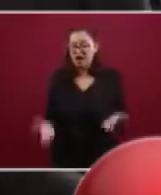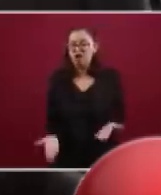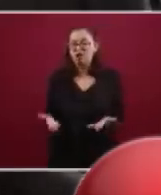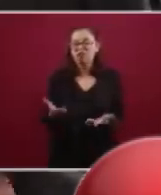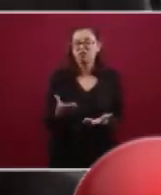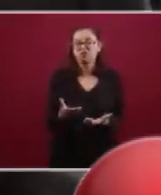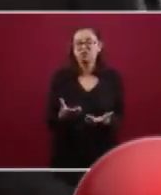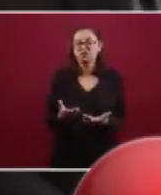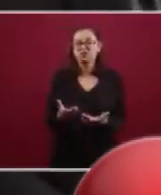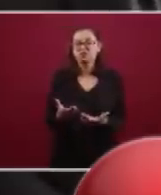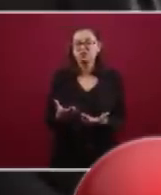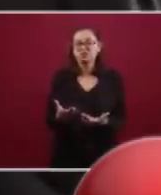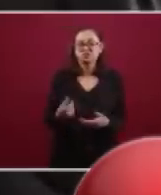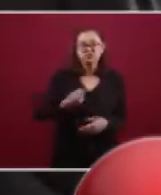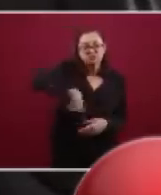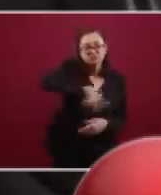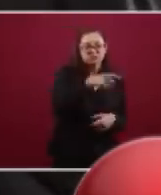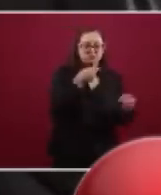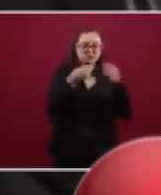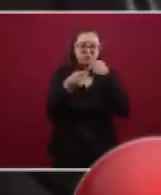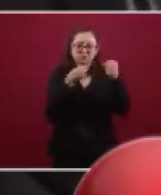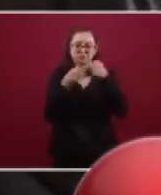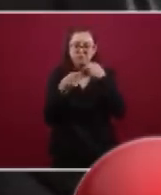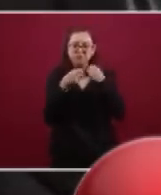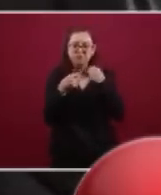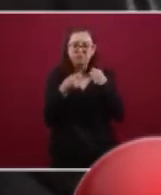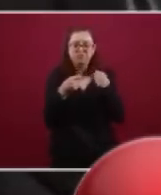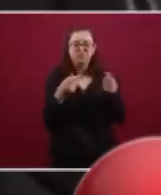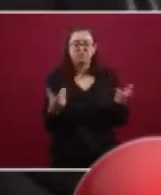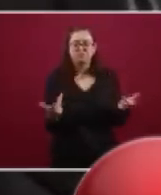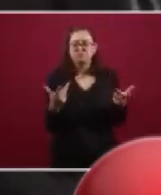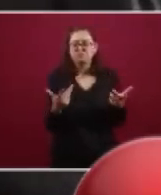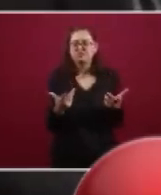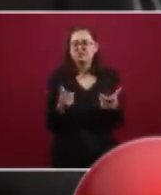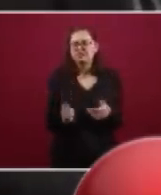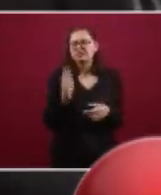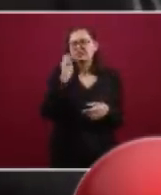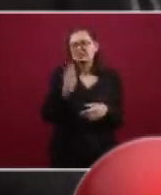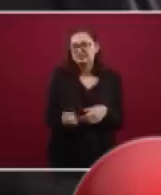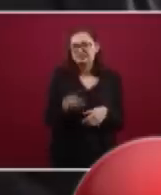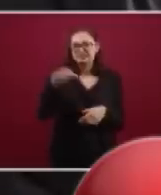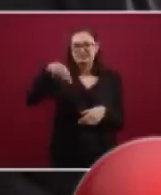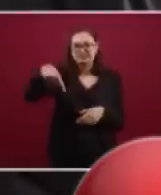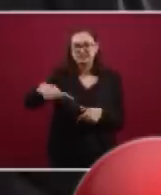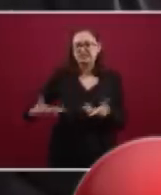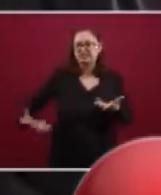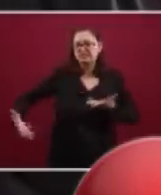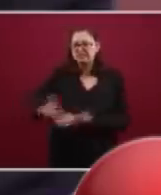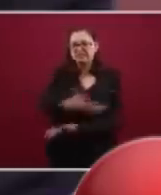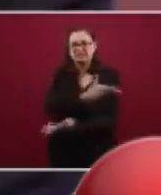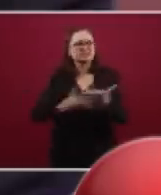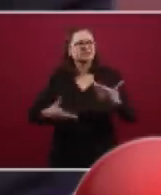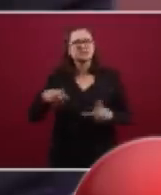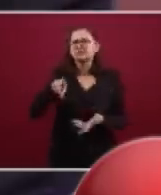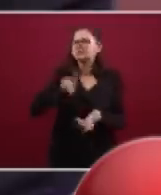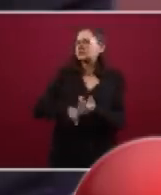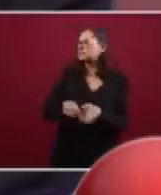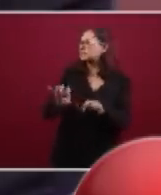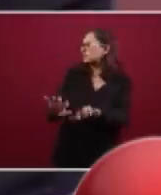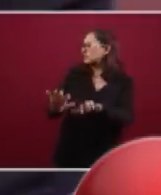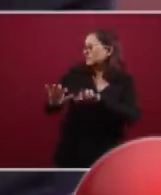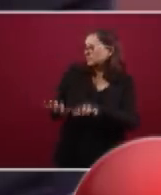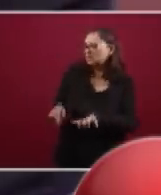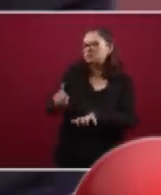sí que a sus periodistas? Es decir, que en este diálogo circular pues hay periodistas que no